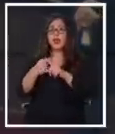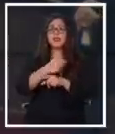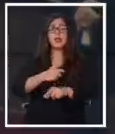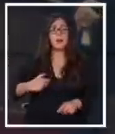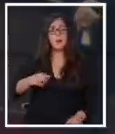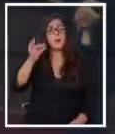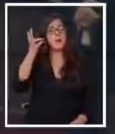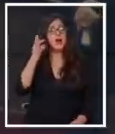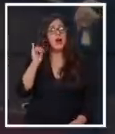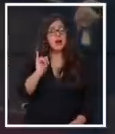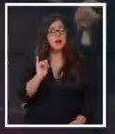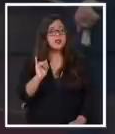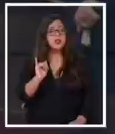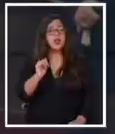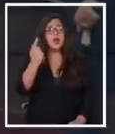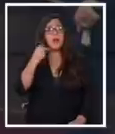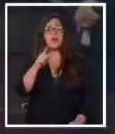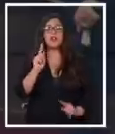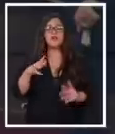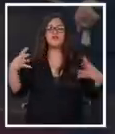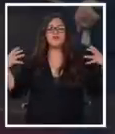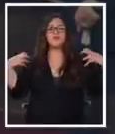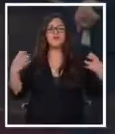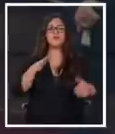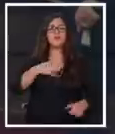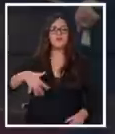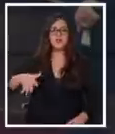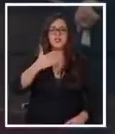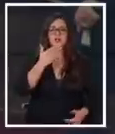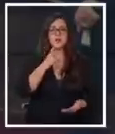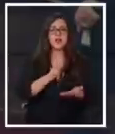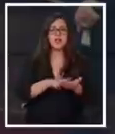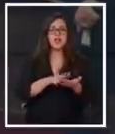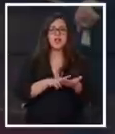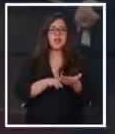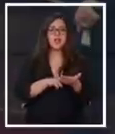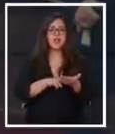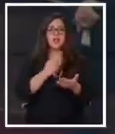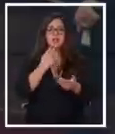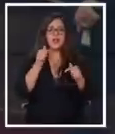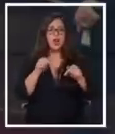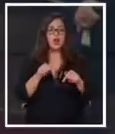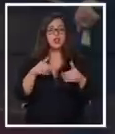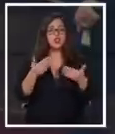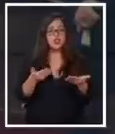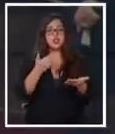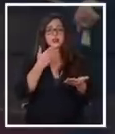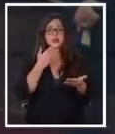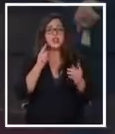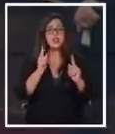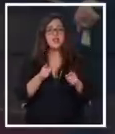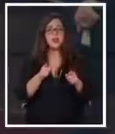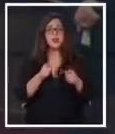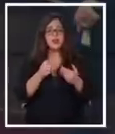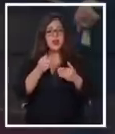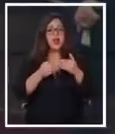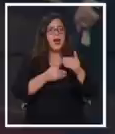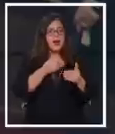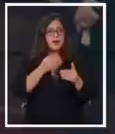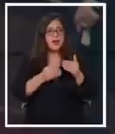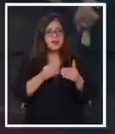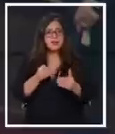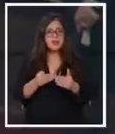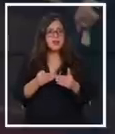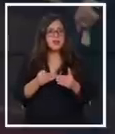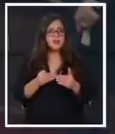uno tiene que hacerse cargo de la situación y de la realidad que vive hoy día y por lo tanto tenemos que ir un pasito más adelante